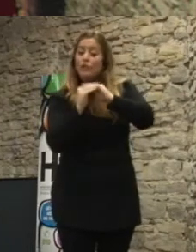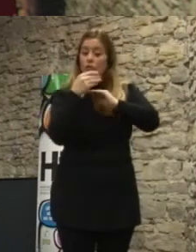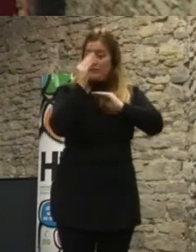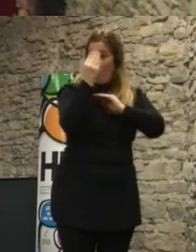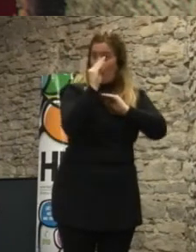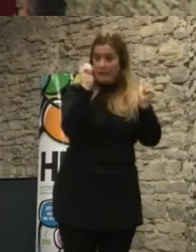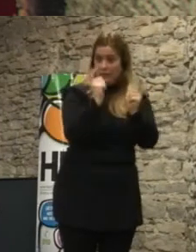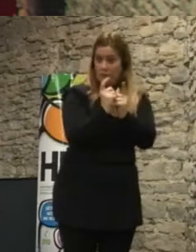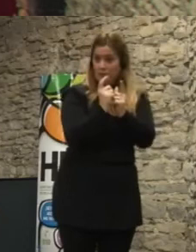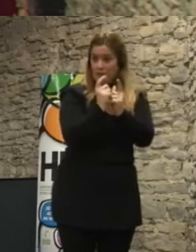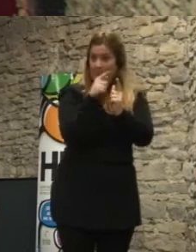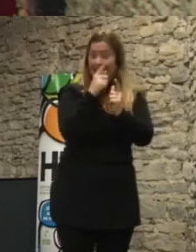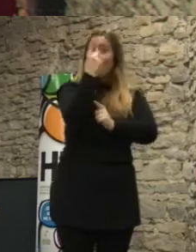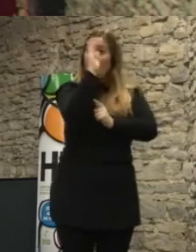mayores.